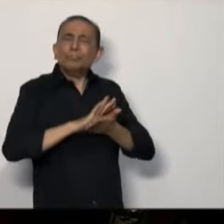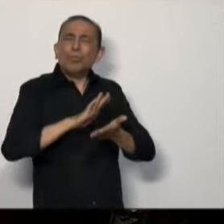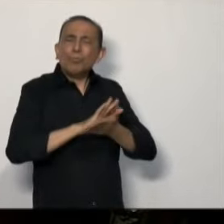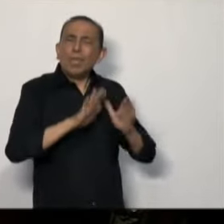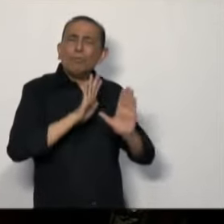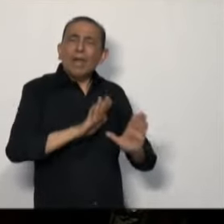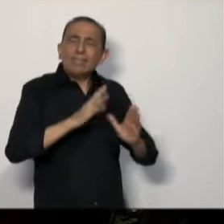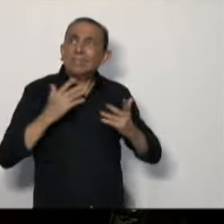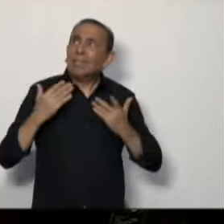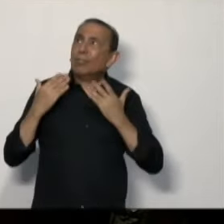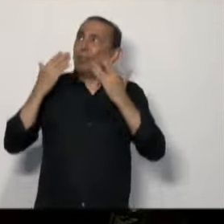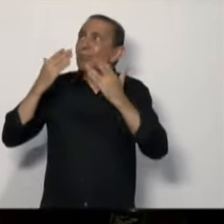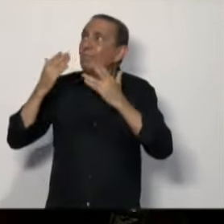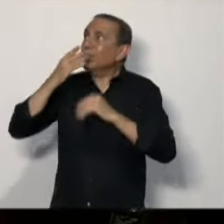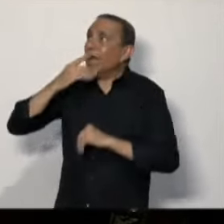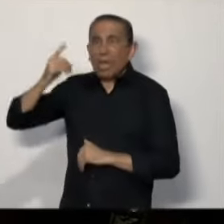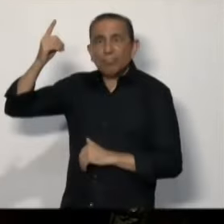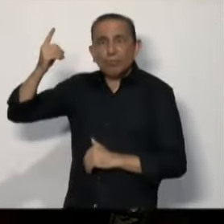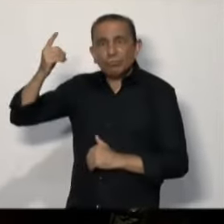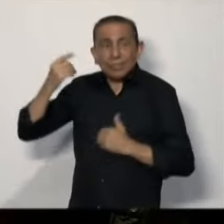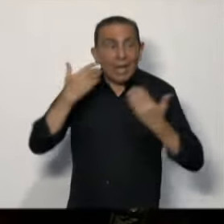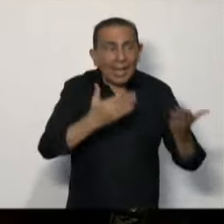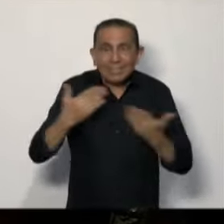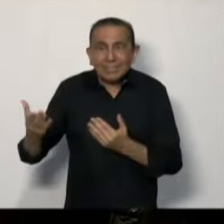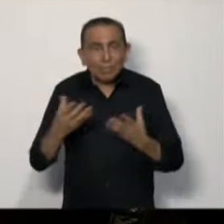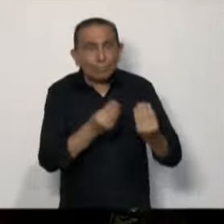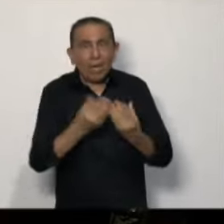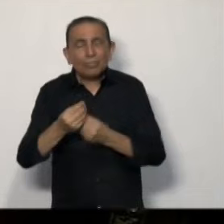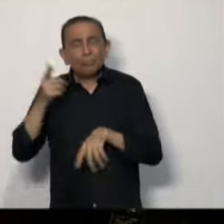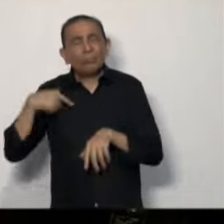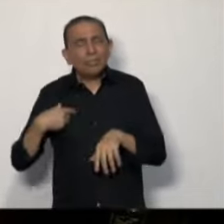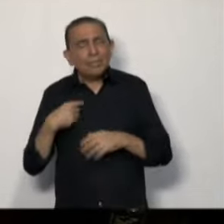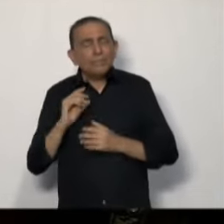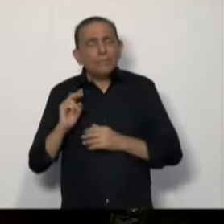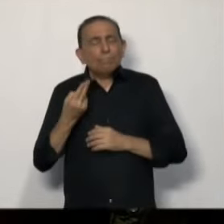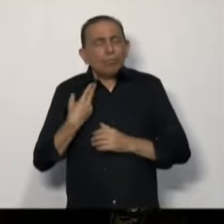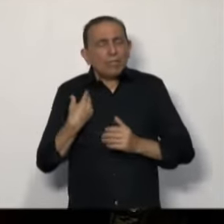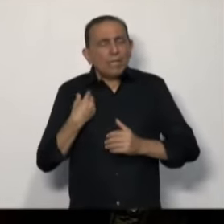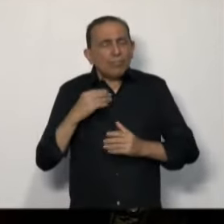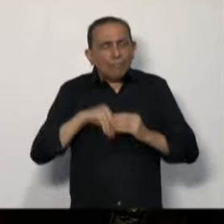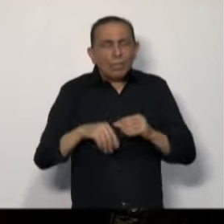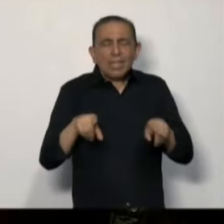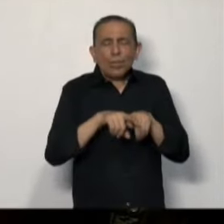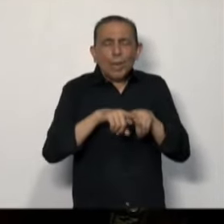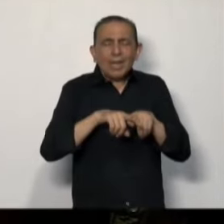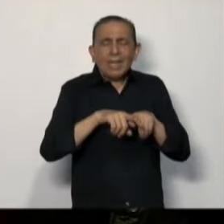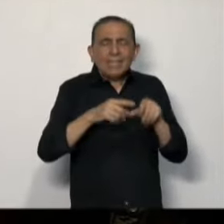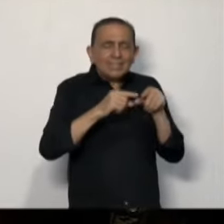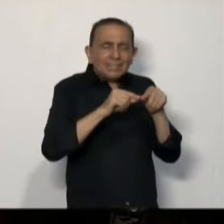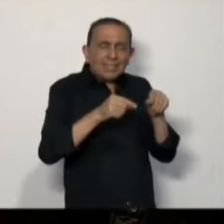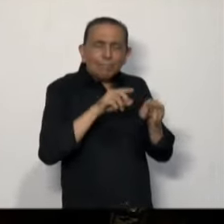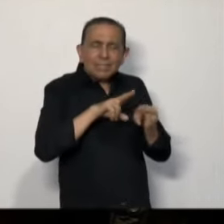entonces glorificar a Dios poniéndonos al servicio de los demás, muriendo y siendo fecundos como la semilla de trigo